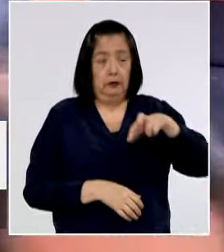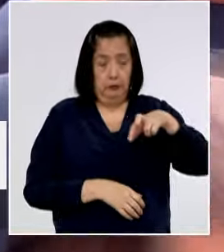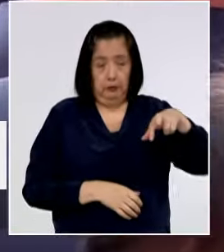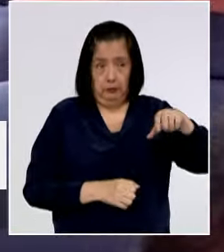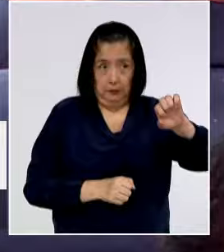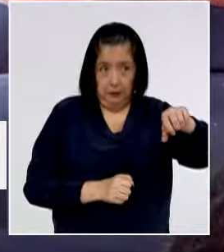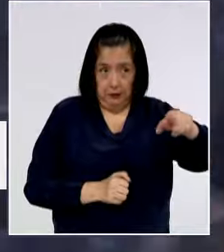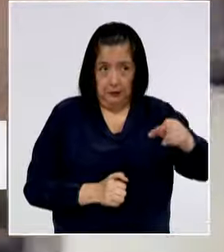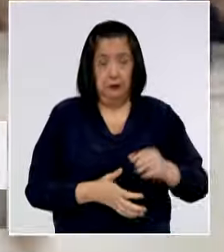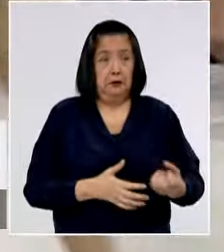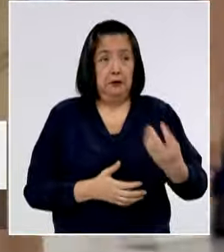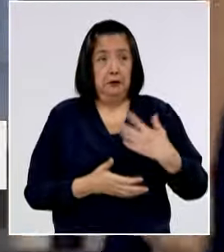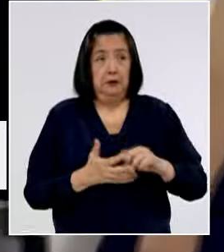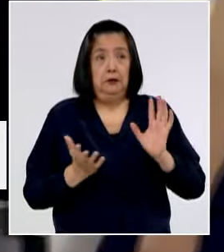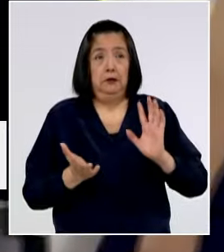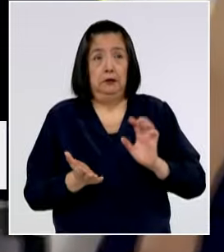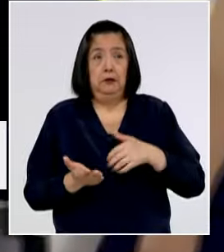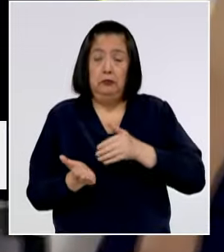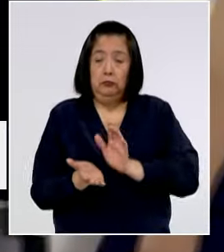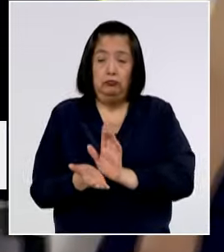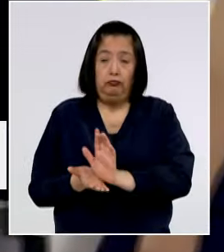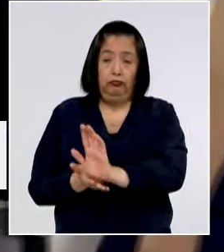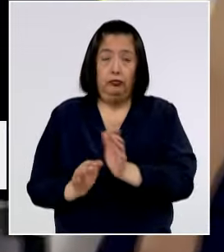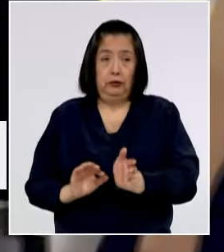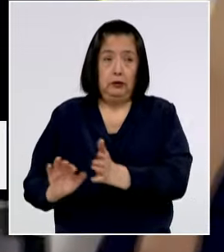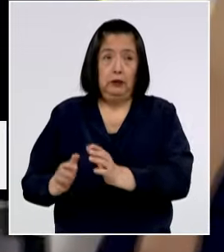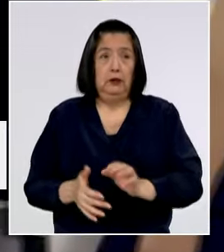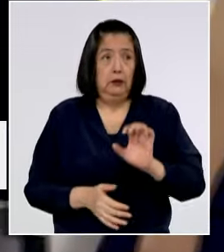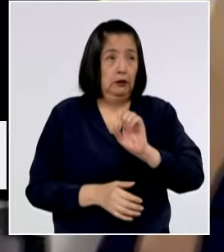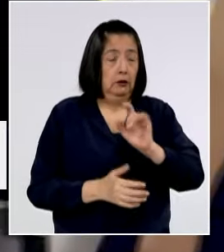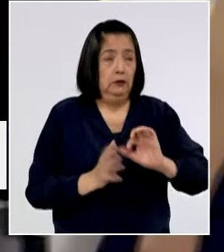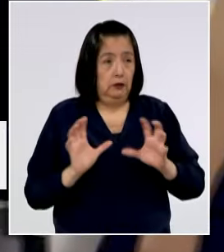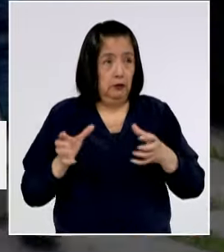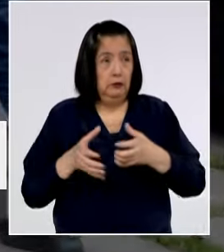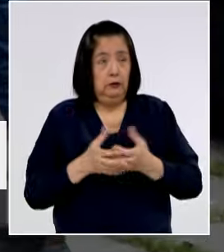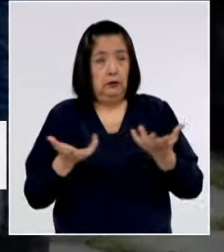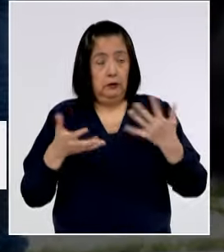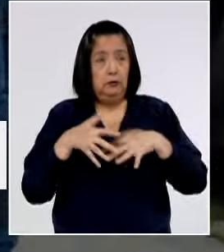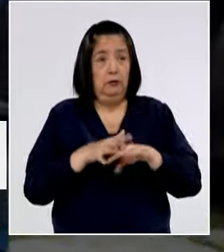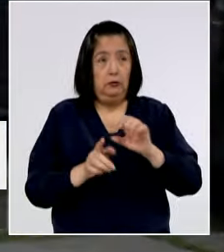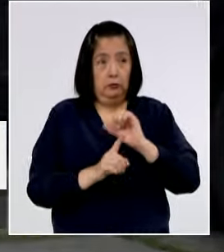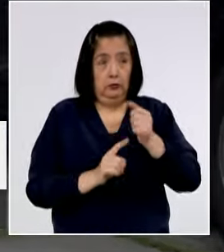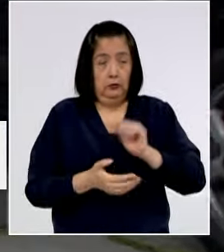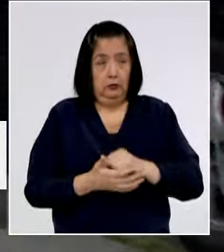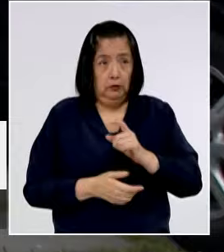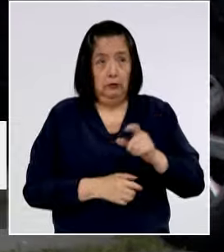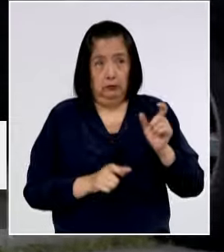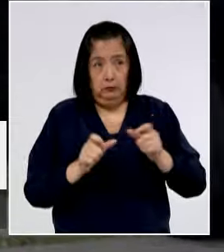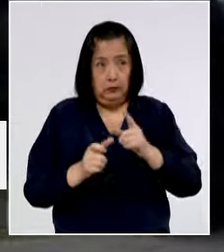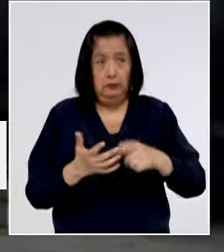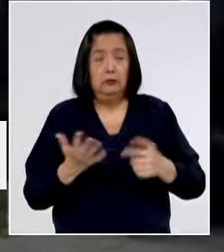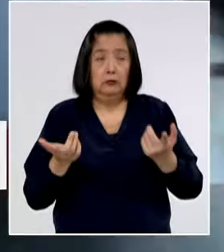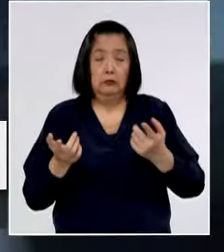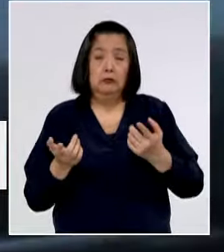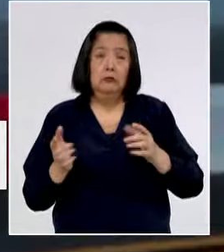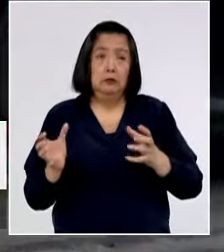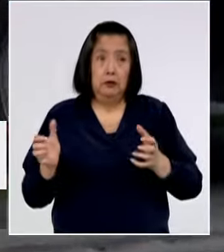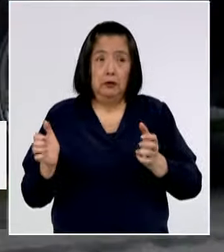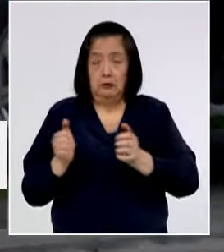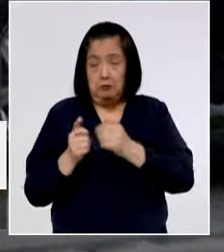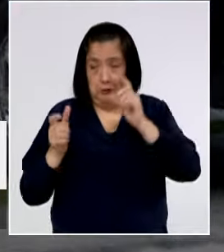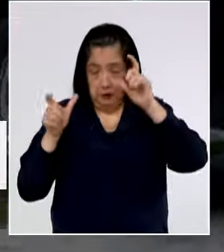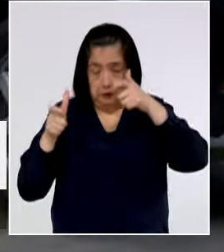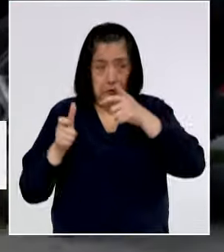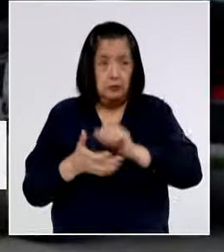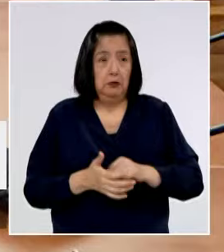anunciaba así la separación de Estefanía cuya de la comisión de inclusión social persona cercana al congresista Espinosa